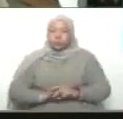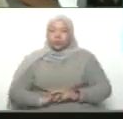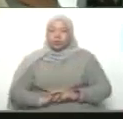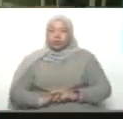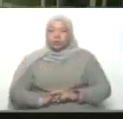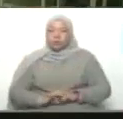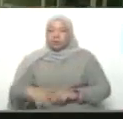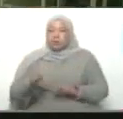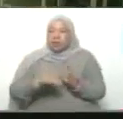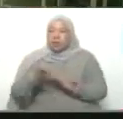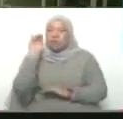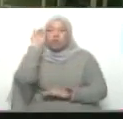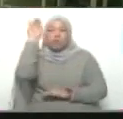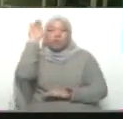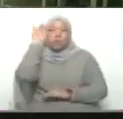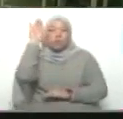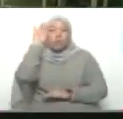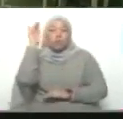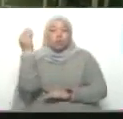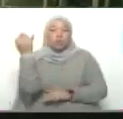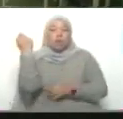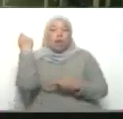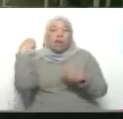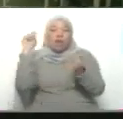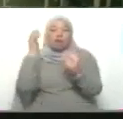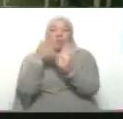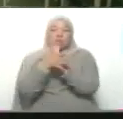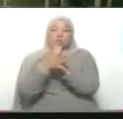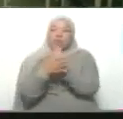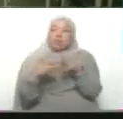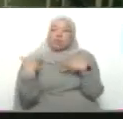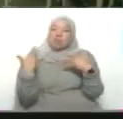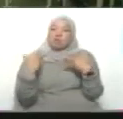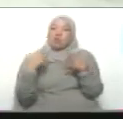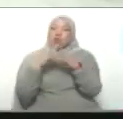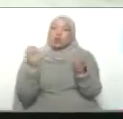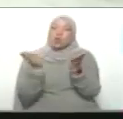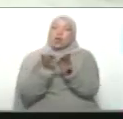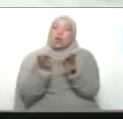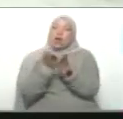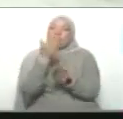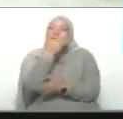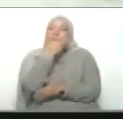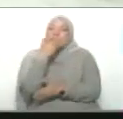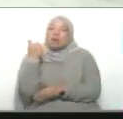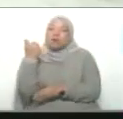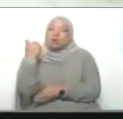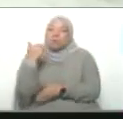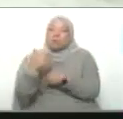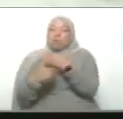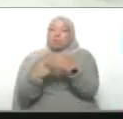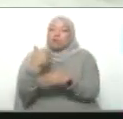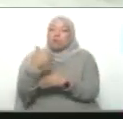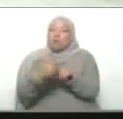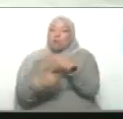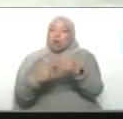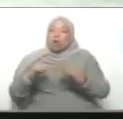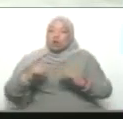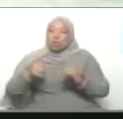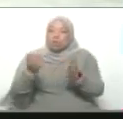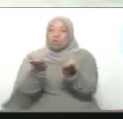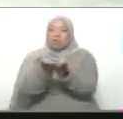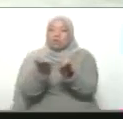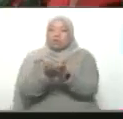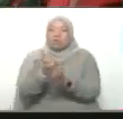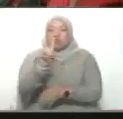la fiesta del futuro. Por eso cada año tiene que ser mejor el inicio de clase. Se